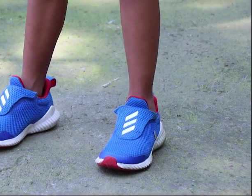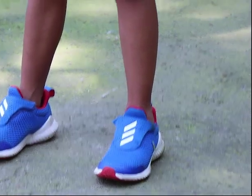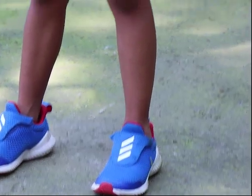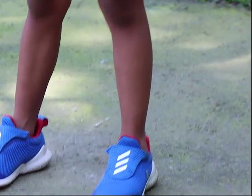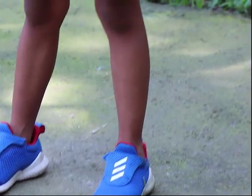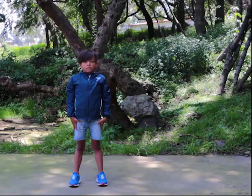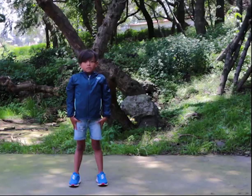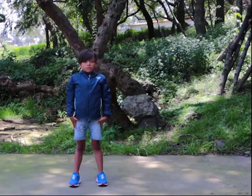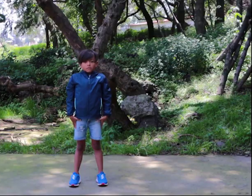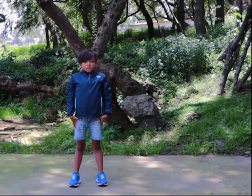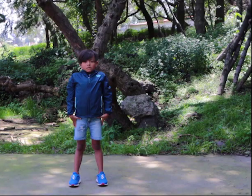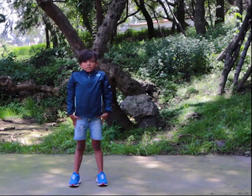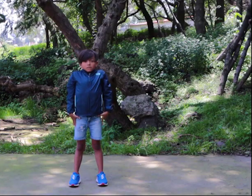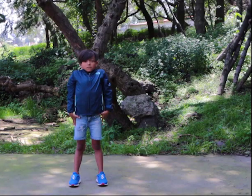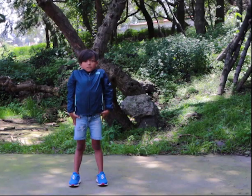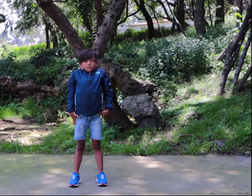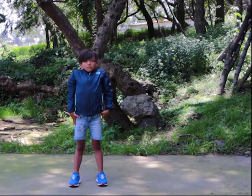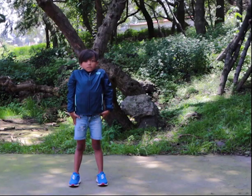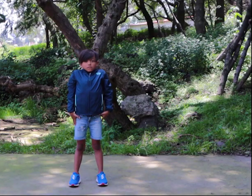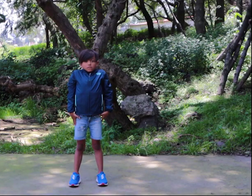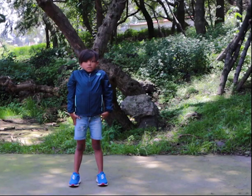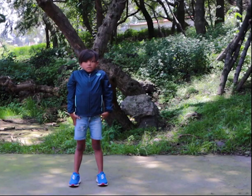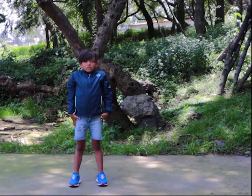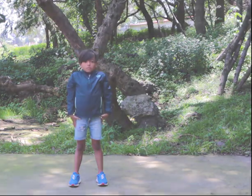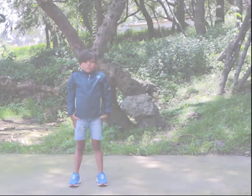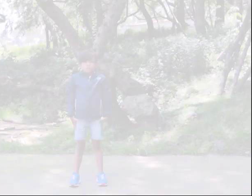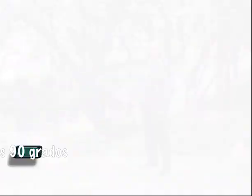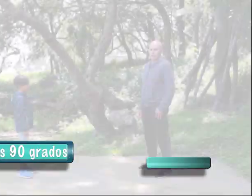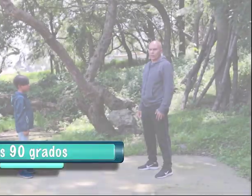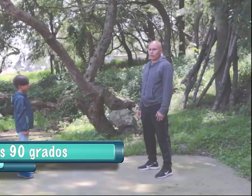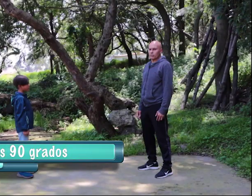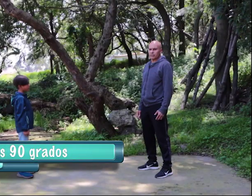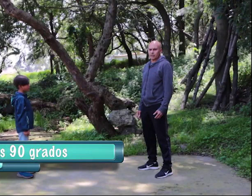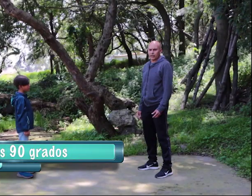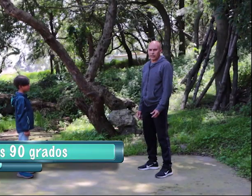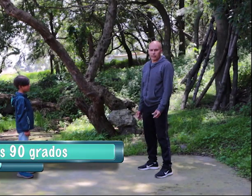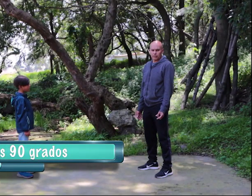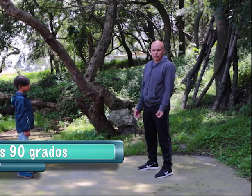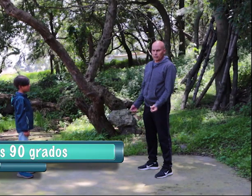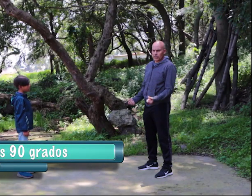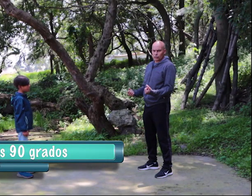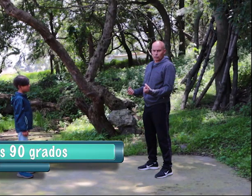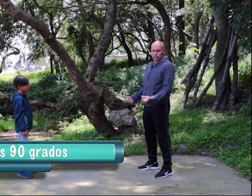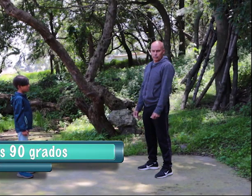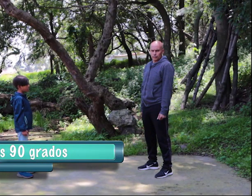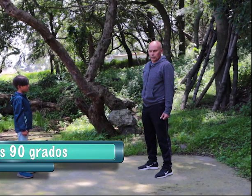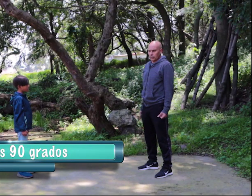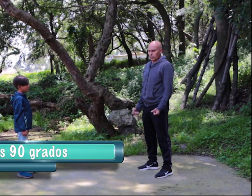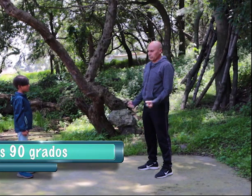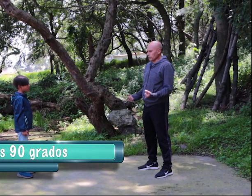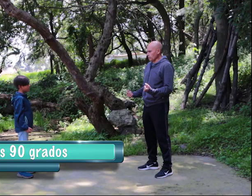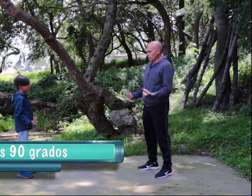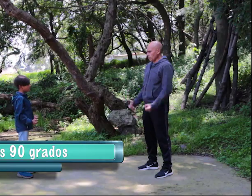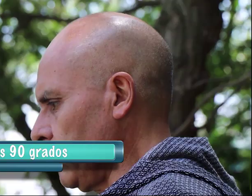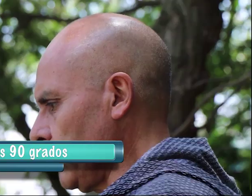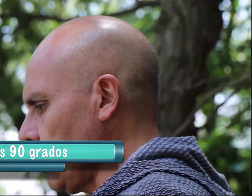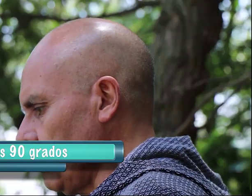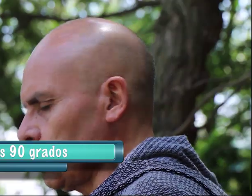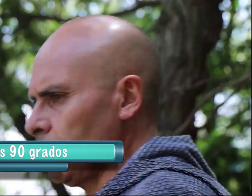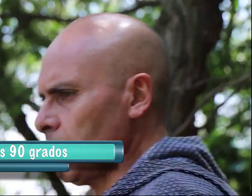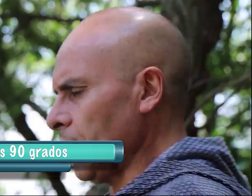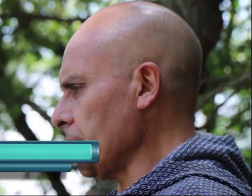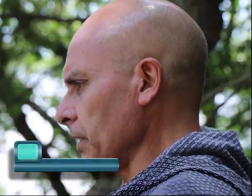ahora vamos a trabajar el brazo de bíceps,